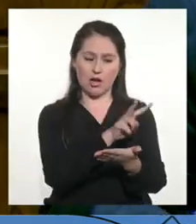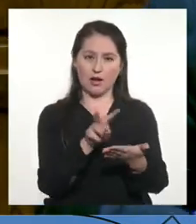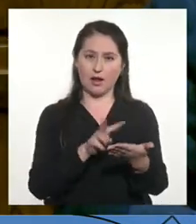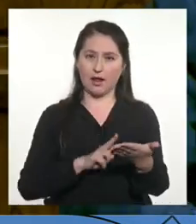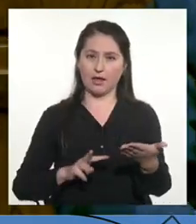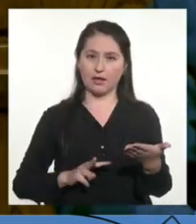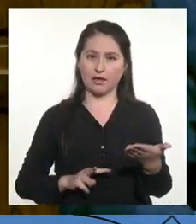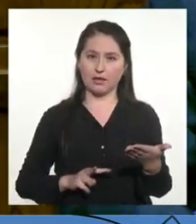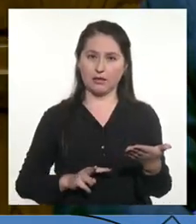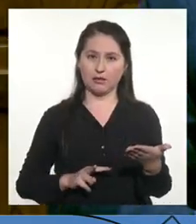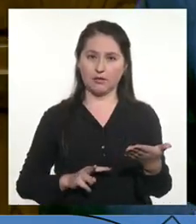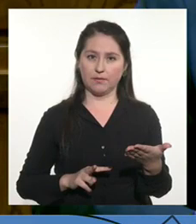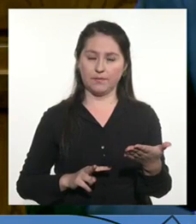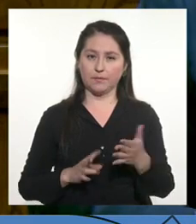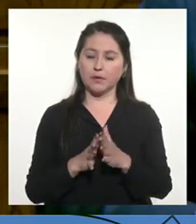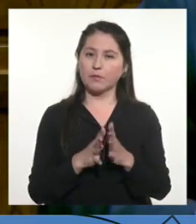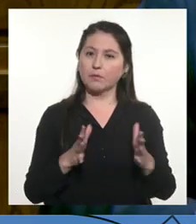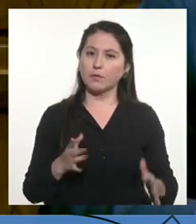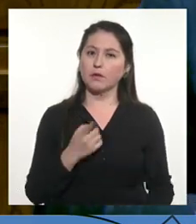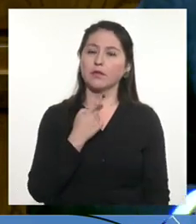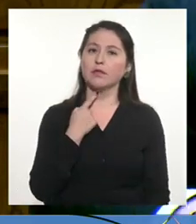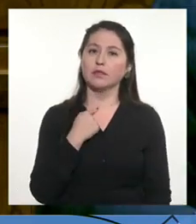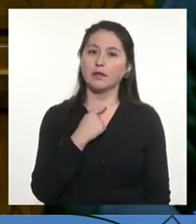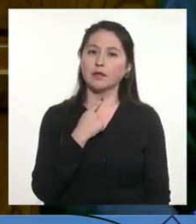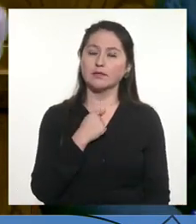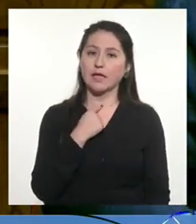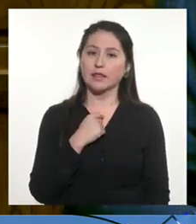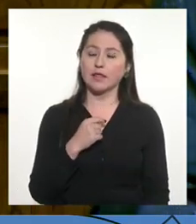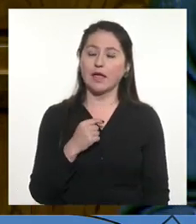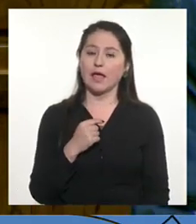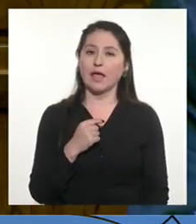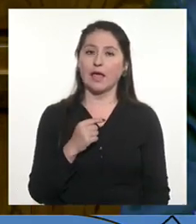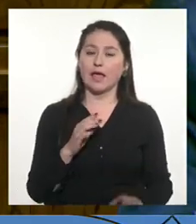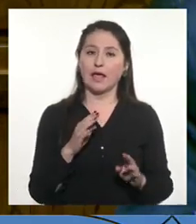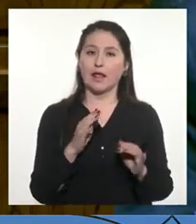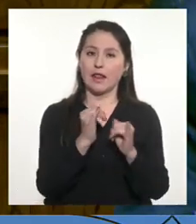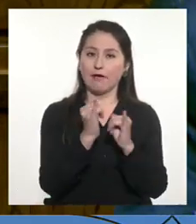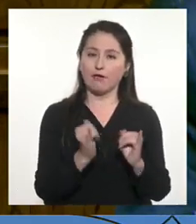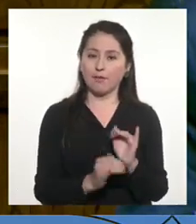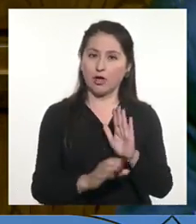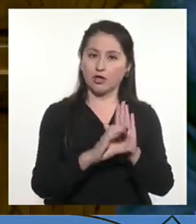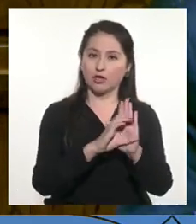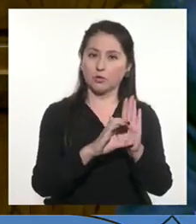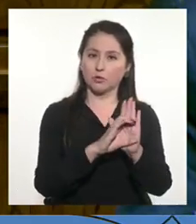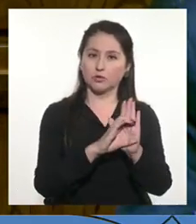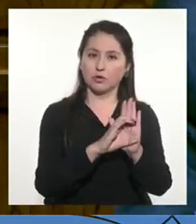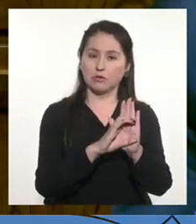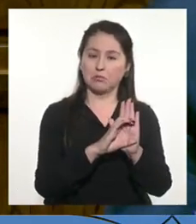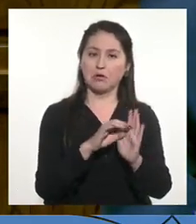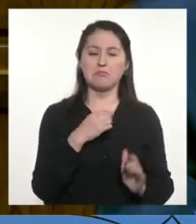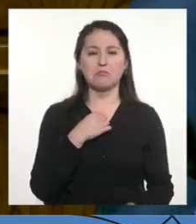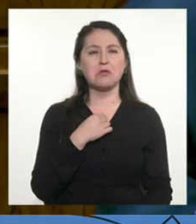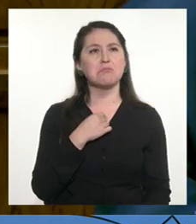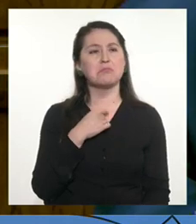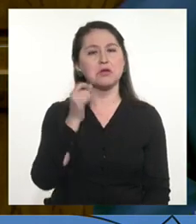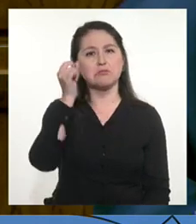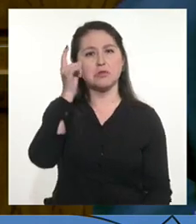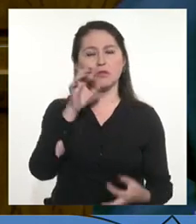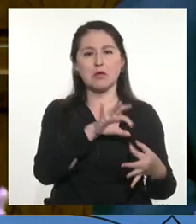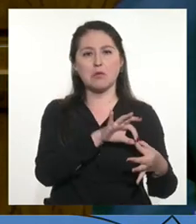los vi bien interesantes el informe en la comisión de constitución porque hay buena planteamiento en ese sentido de repente